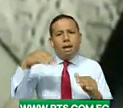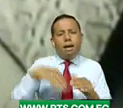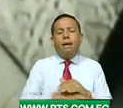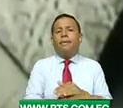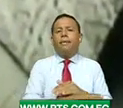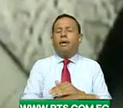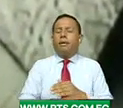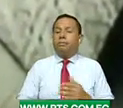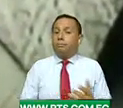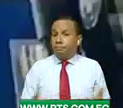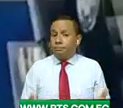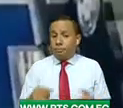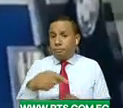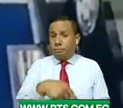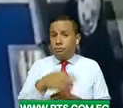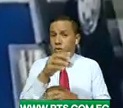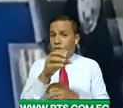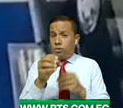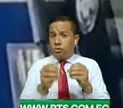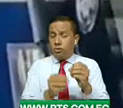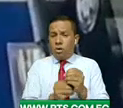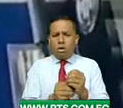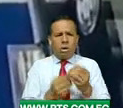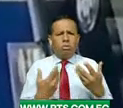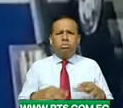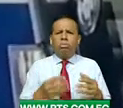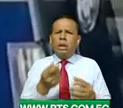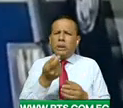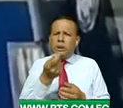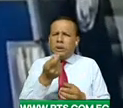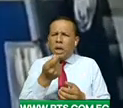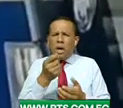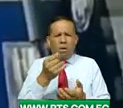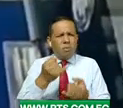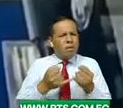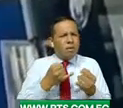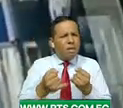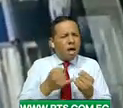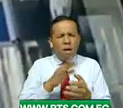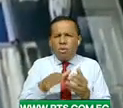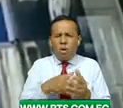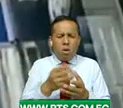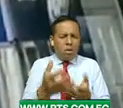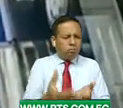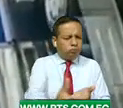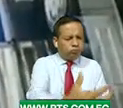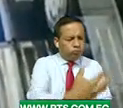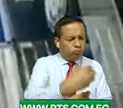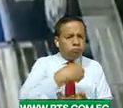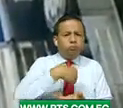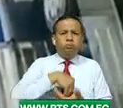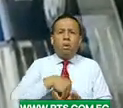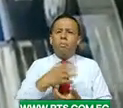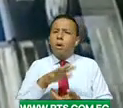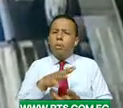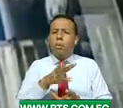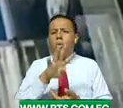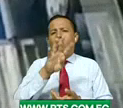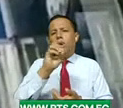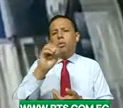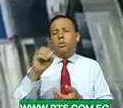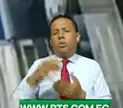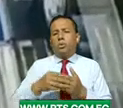Así ingresaron a esa oficina para llevarse desde los centavos hasta los billetes que estaban en un cajón, aproximadamente